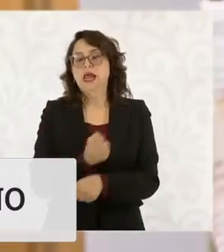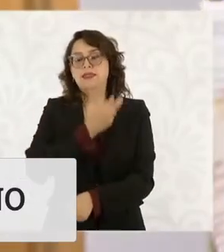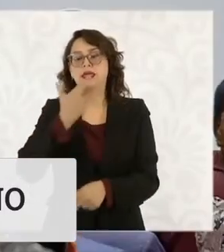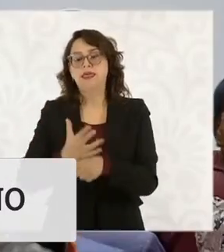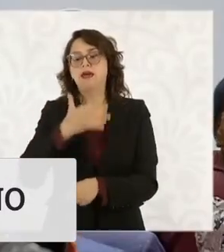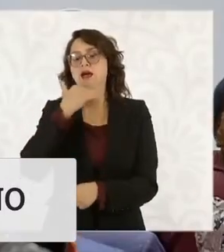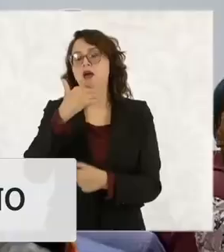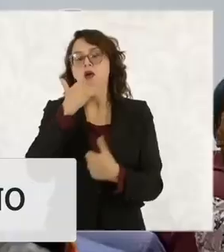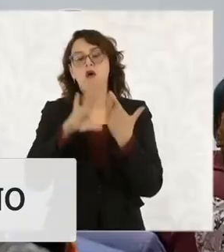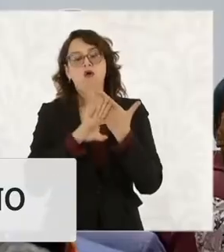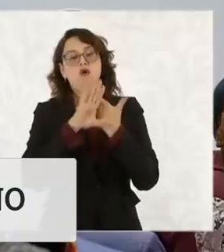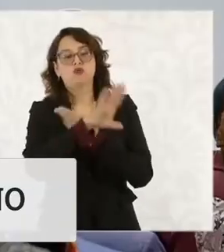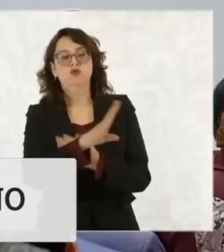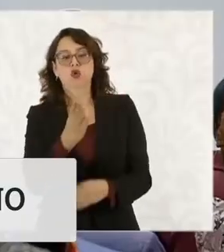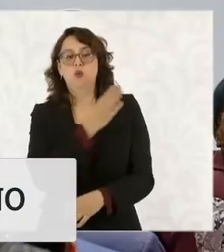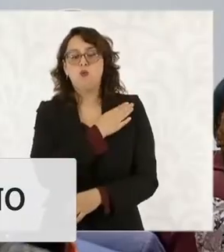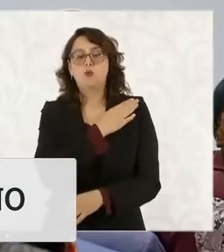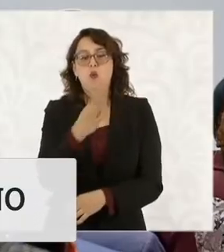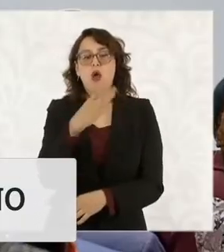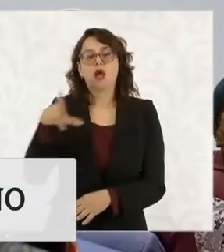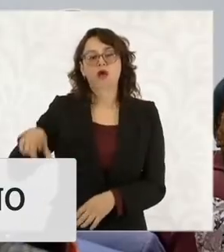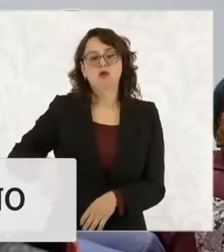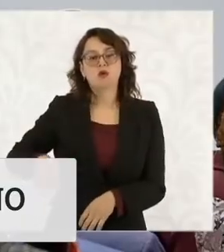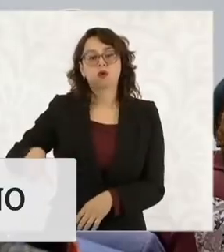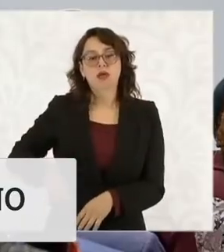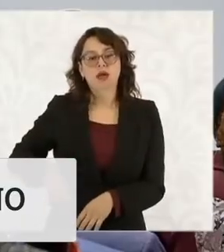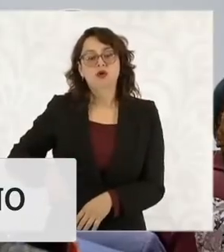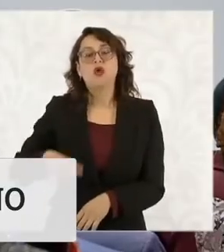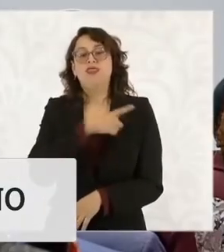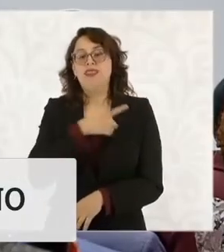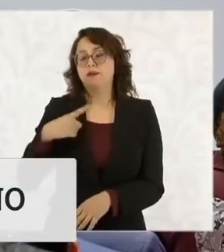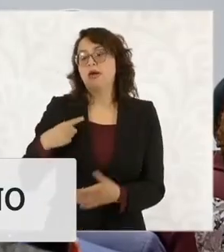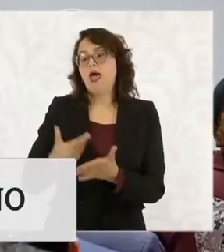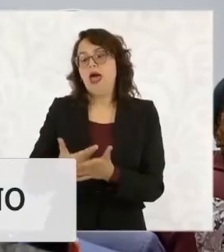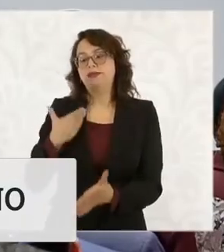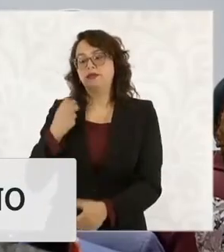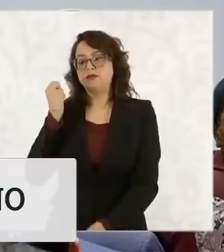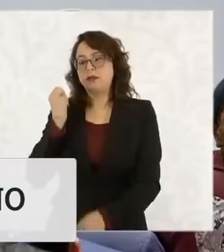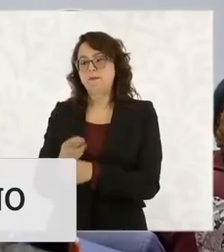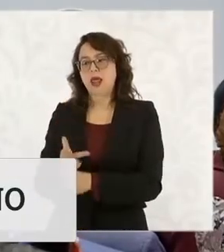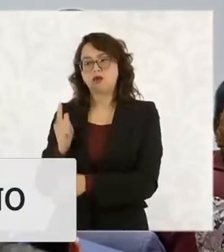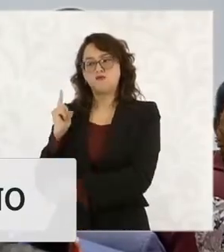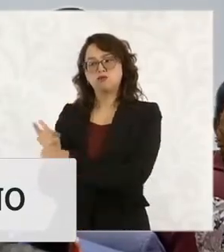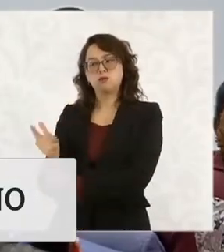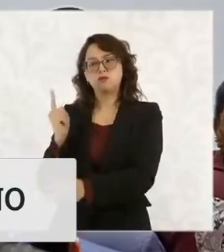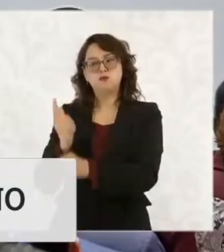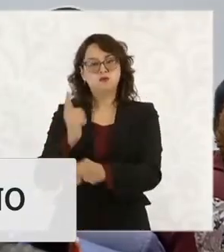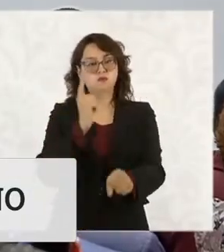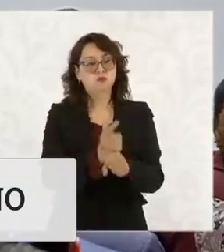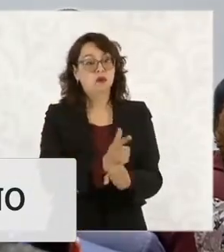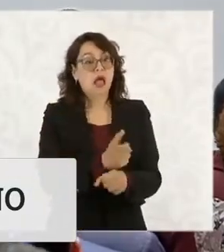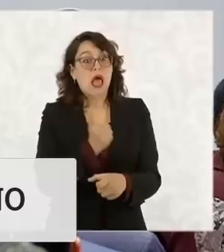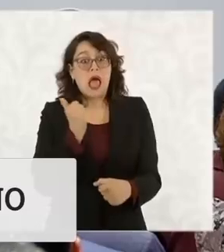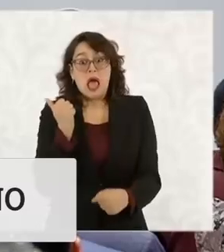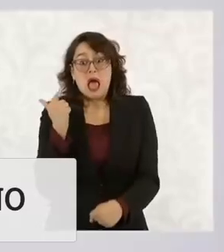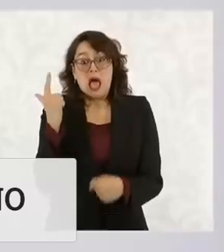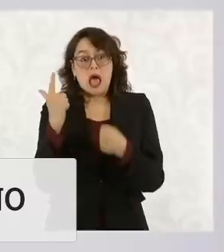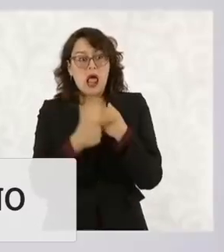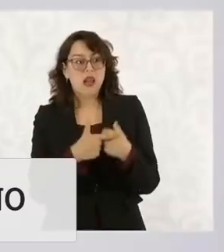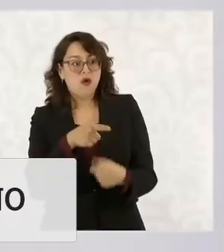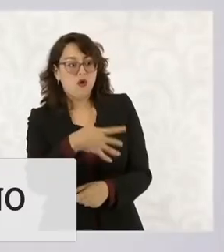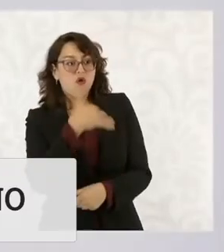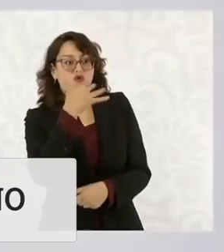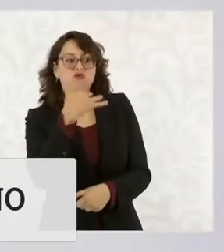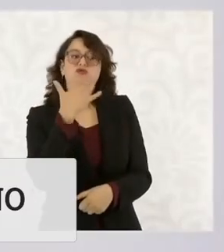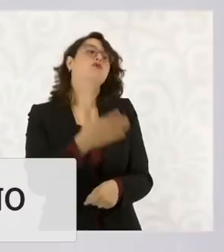Gobierno, que tiene el mandato de actuar de manera preventiva y sancionar sin impunidad a quien cometa